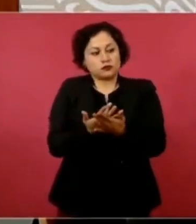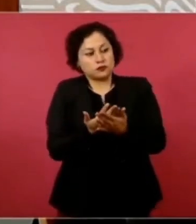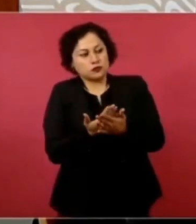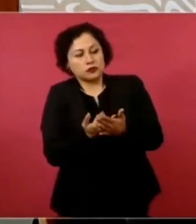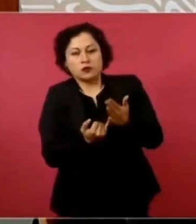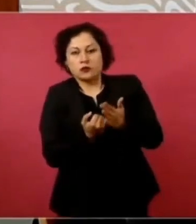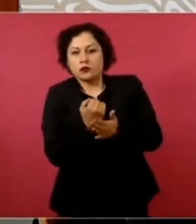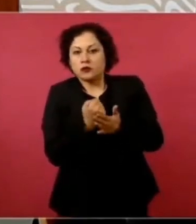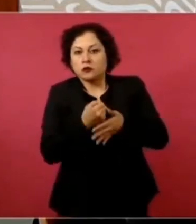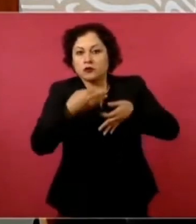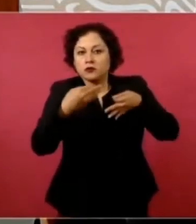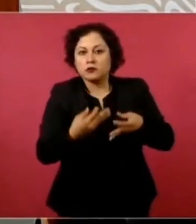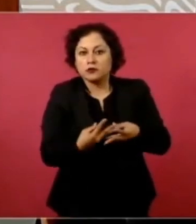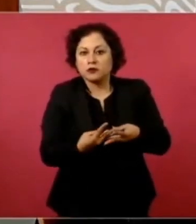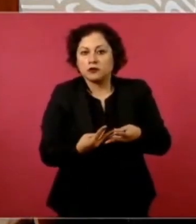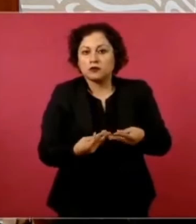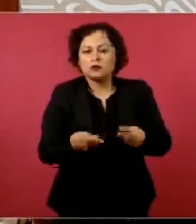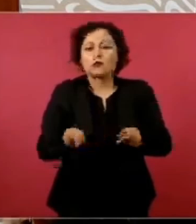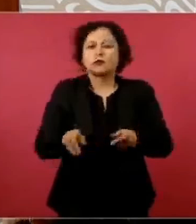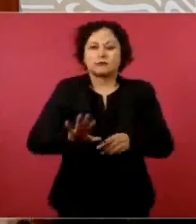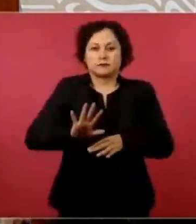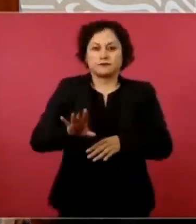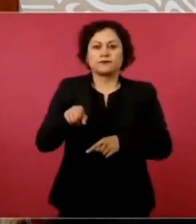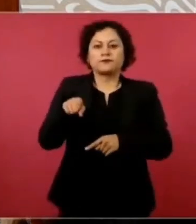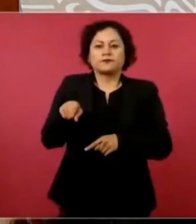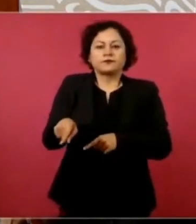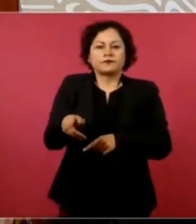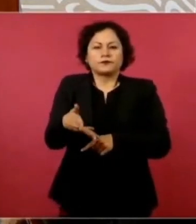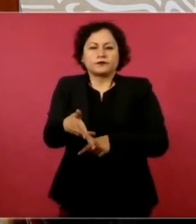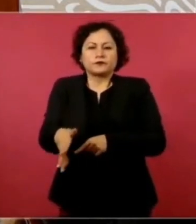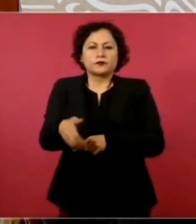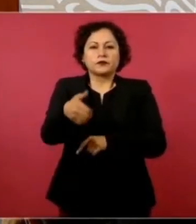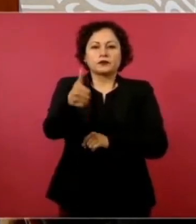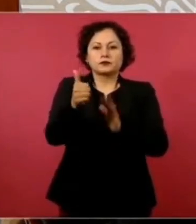por poquito más de $6 millones.